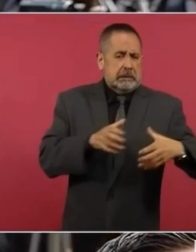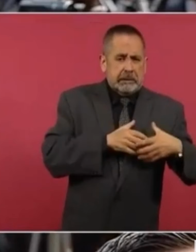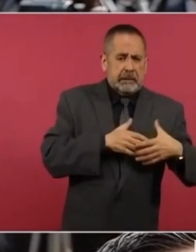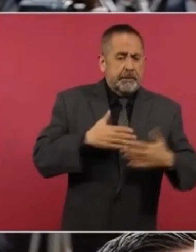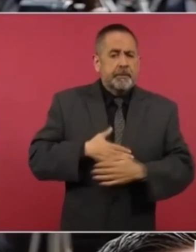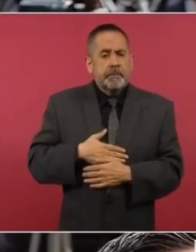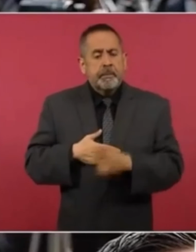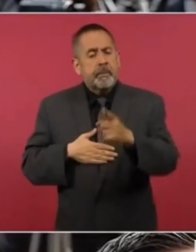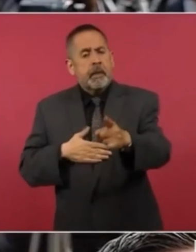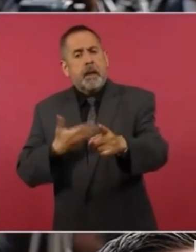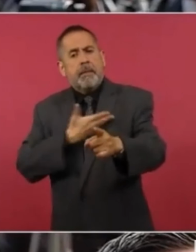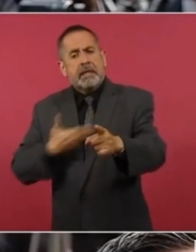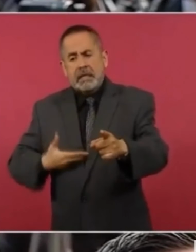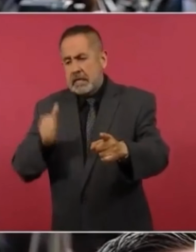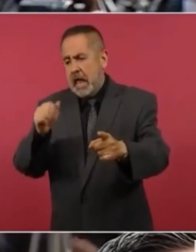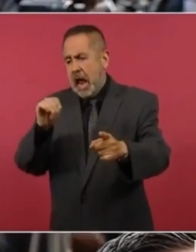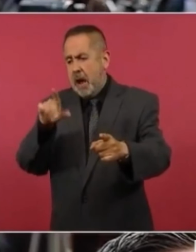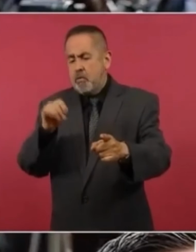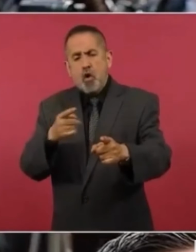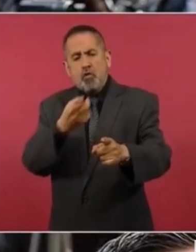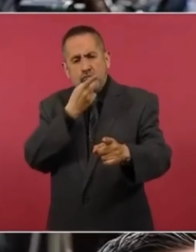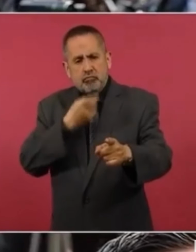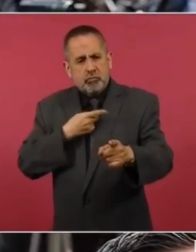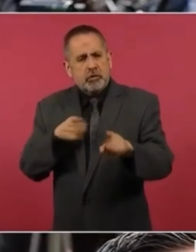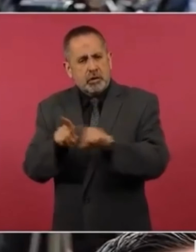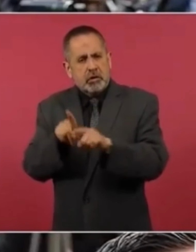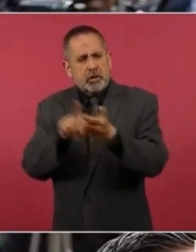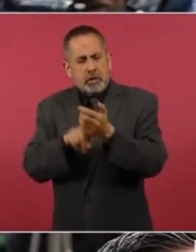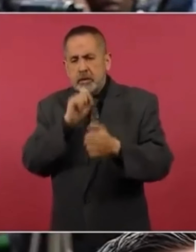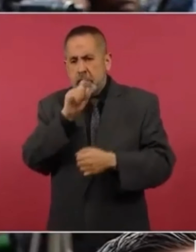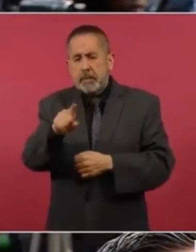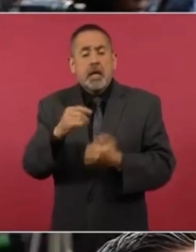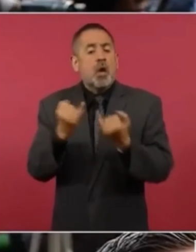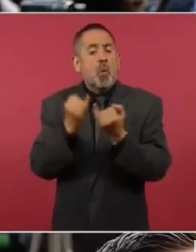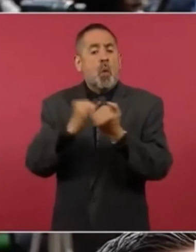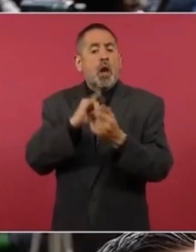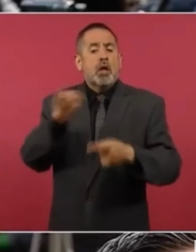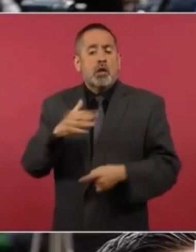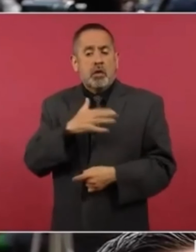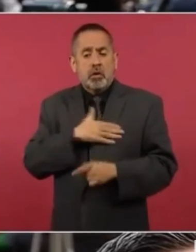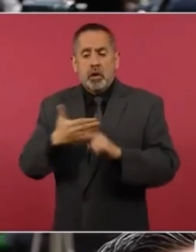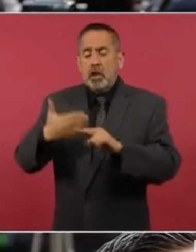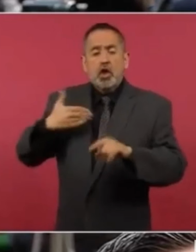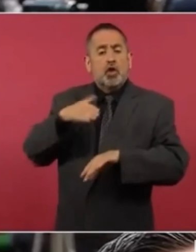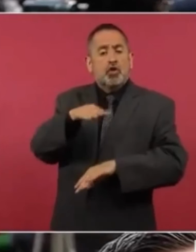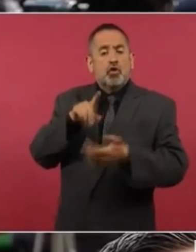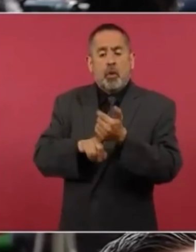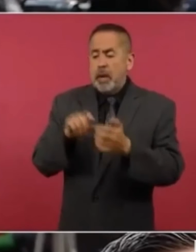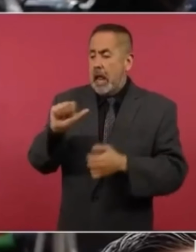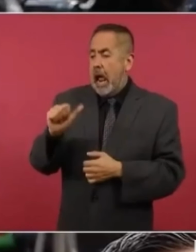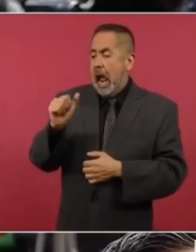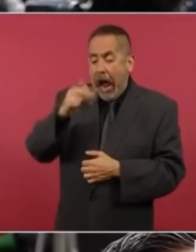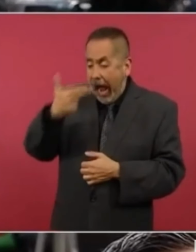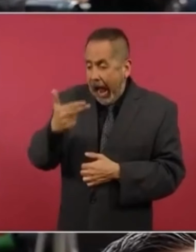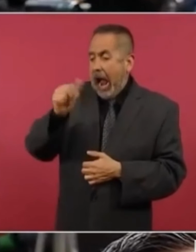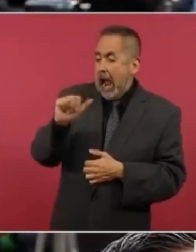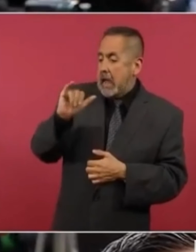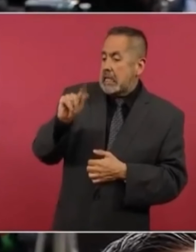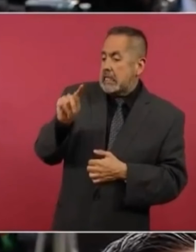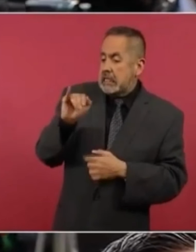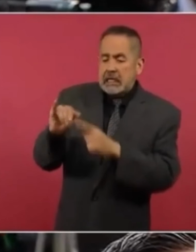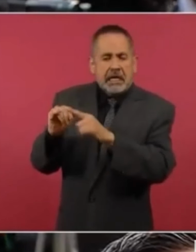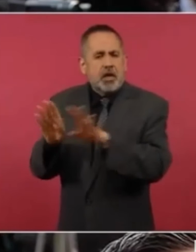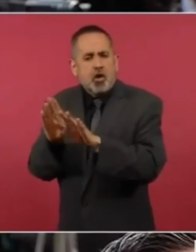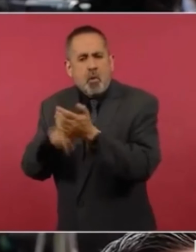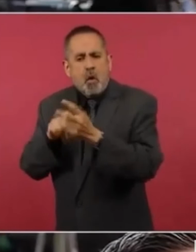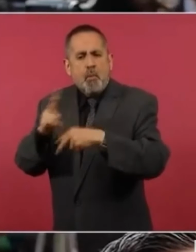tiene algo que decir, nos encantaría decirlo. Y al señor Trudeau, si puede responder a la pregunta de Haití y también qué es lo que tiene que hacer su gobierno